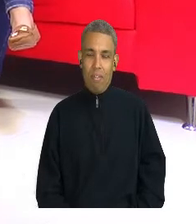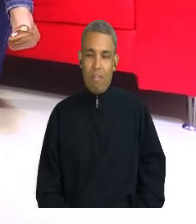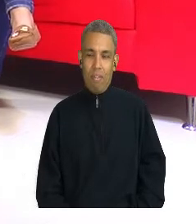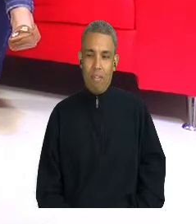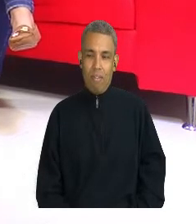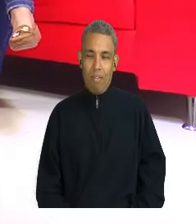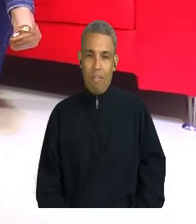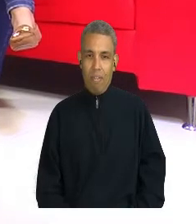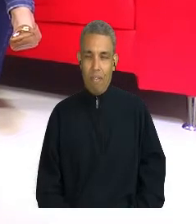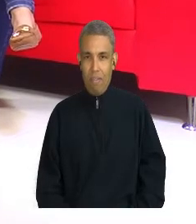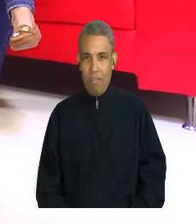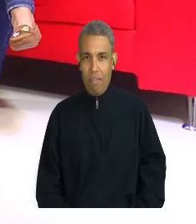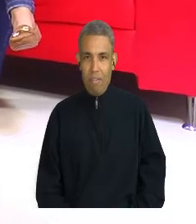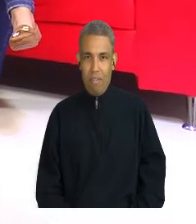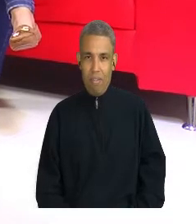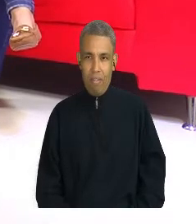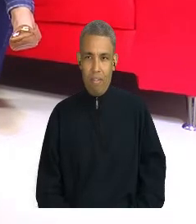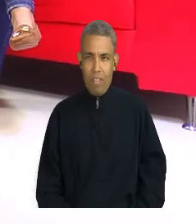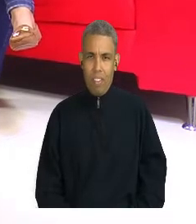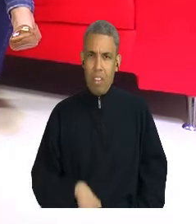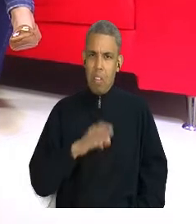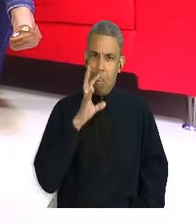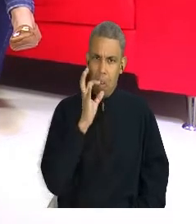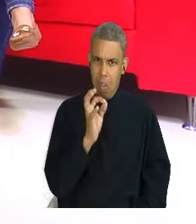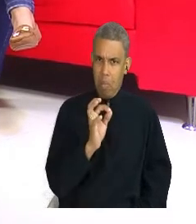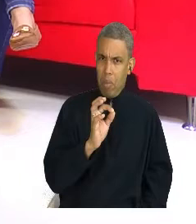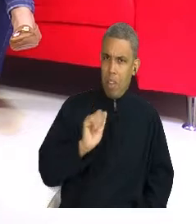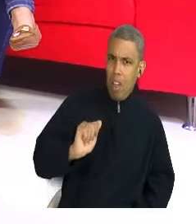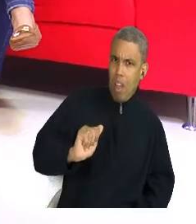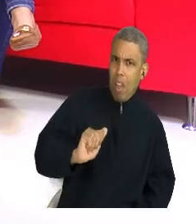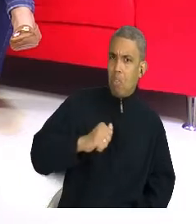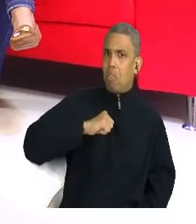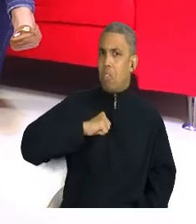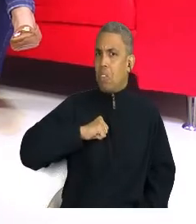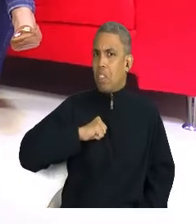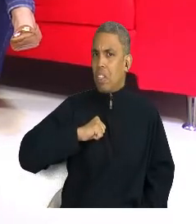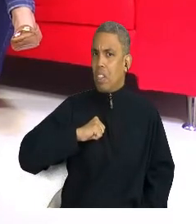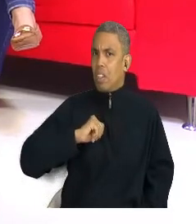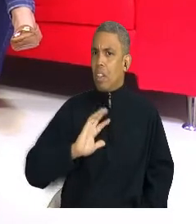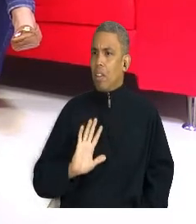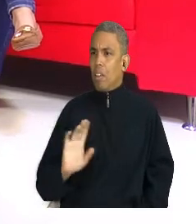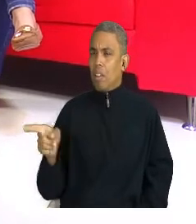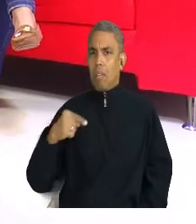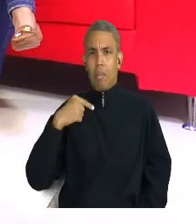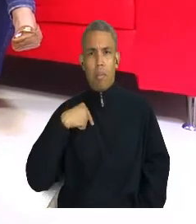y mujeres no, hasta el obispo en persona lo tiene, como el toro tiene 2.